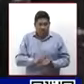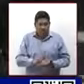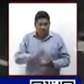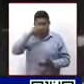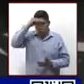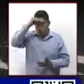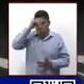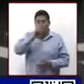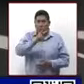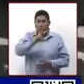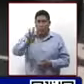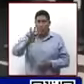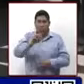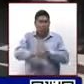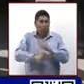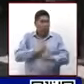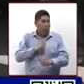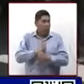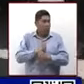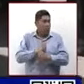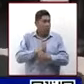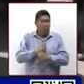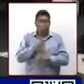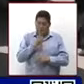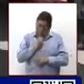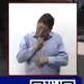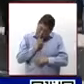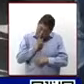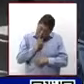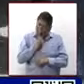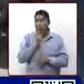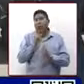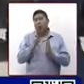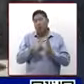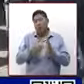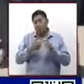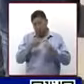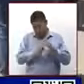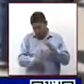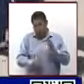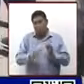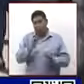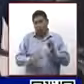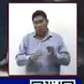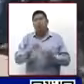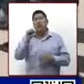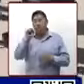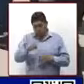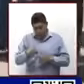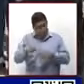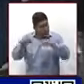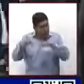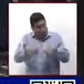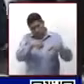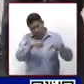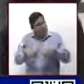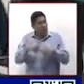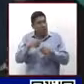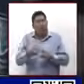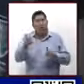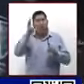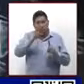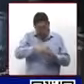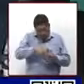de 24 años que primero no emitió declaraciones, después se sometió al juicio y es considerado el autor de la violación